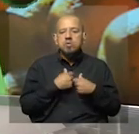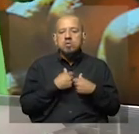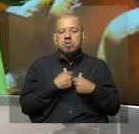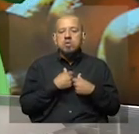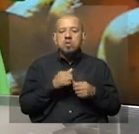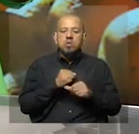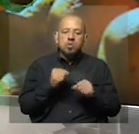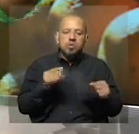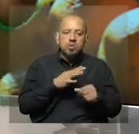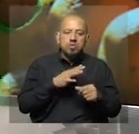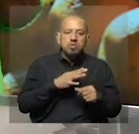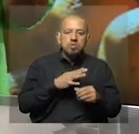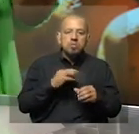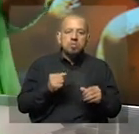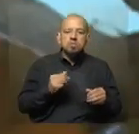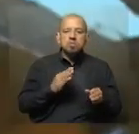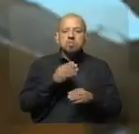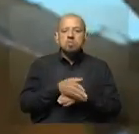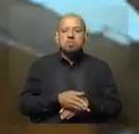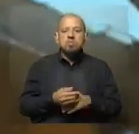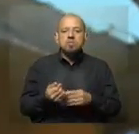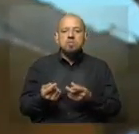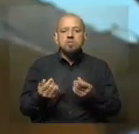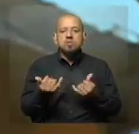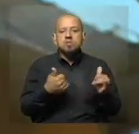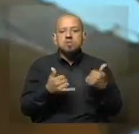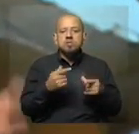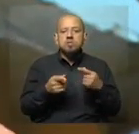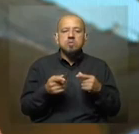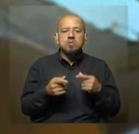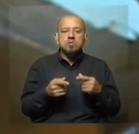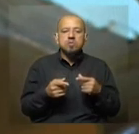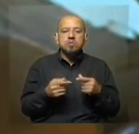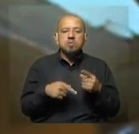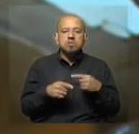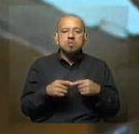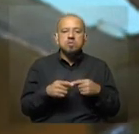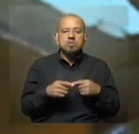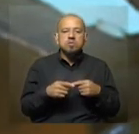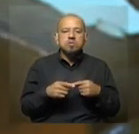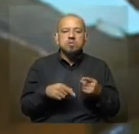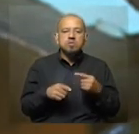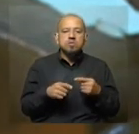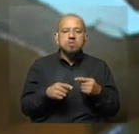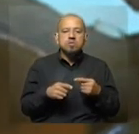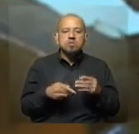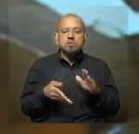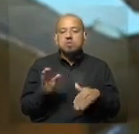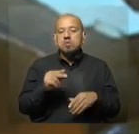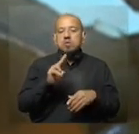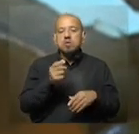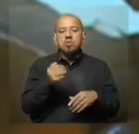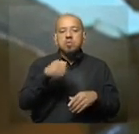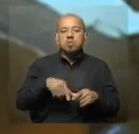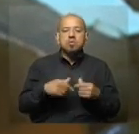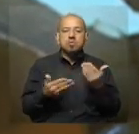tenemos posibilidad de acceder a la información de los precios de los con los cuales sale el producto de la UAM para